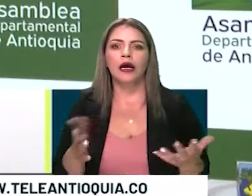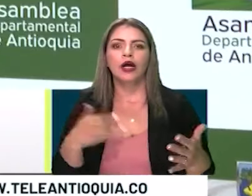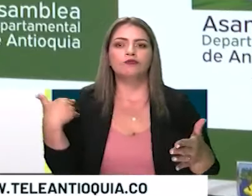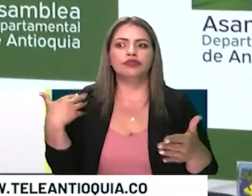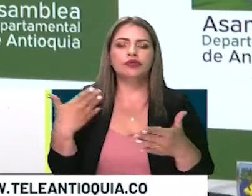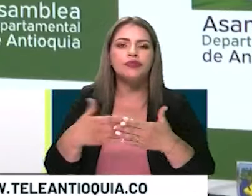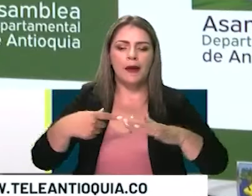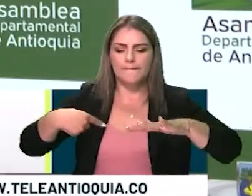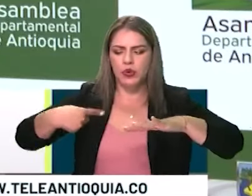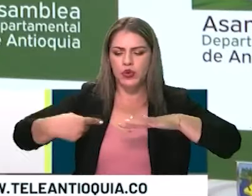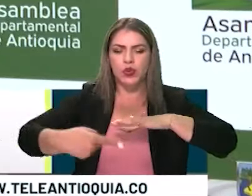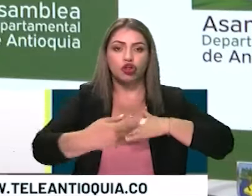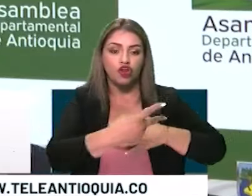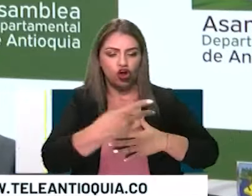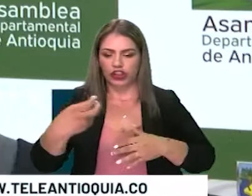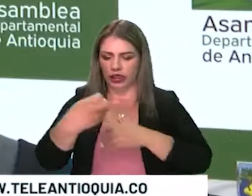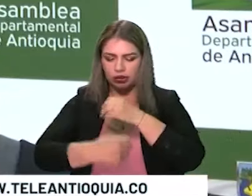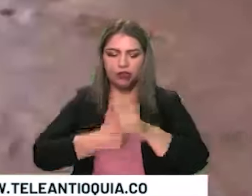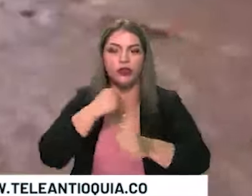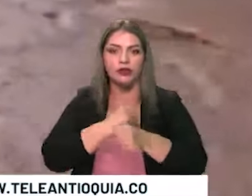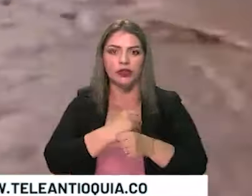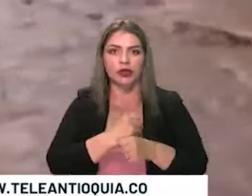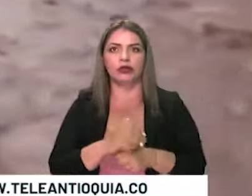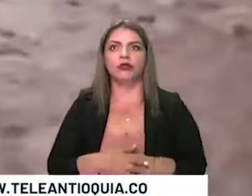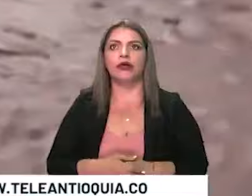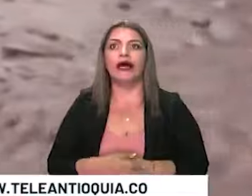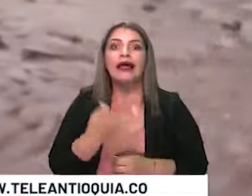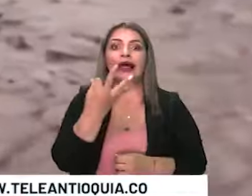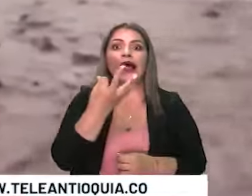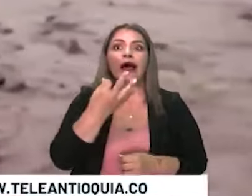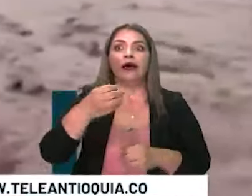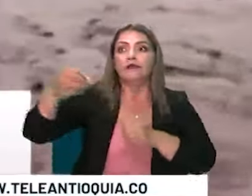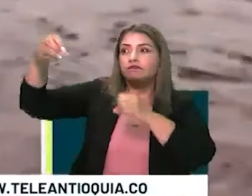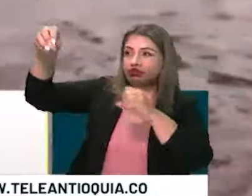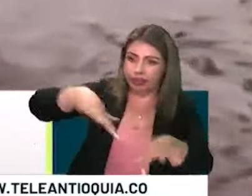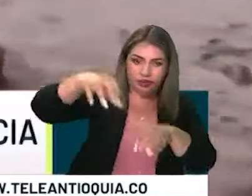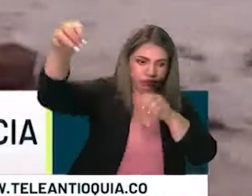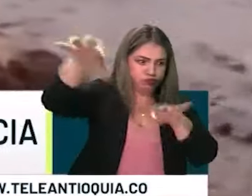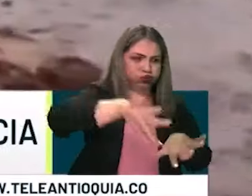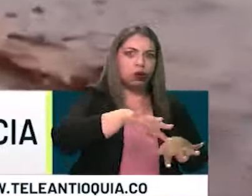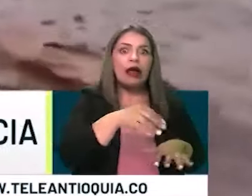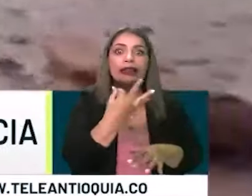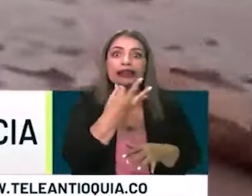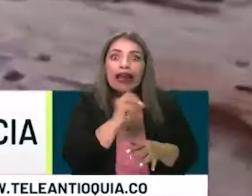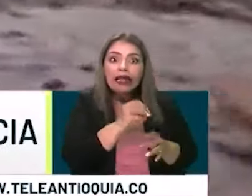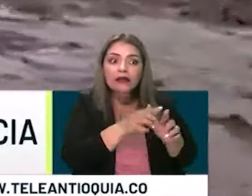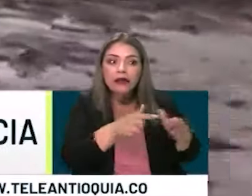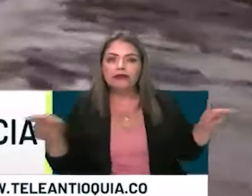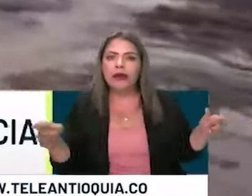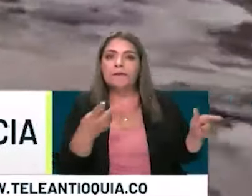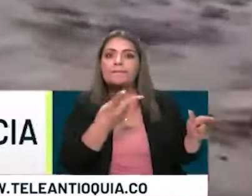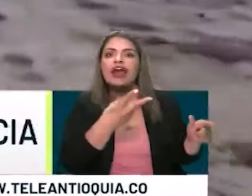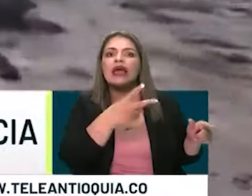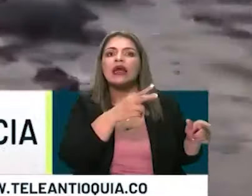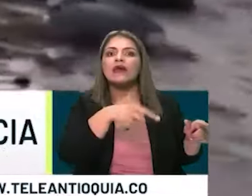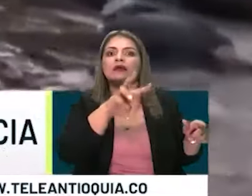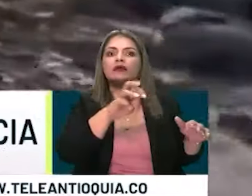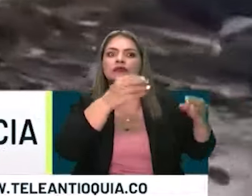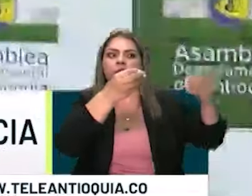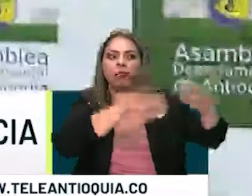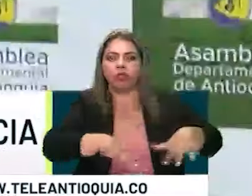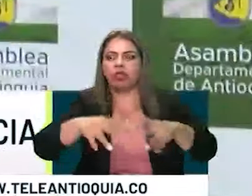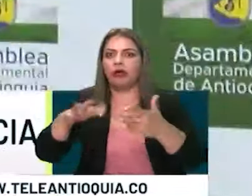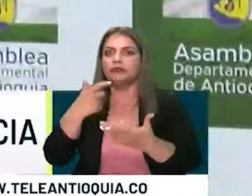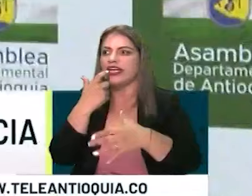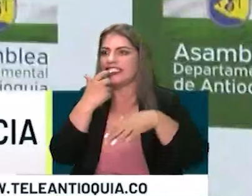fueron de 30 arrastres, fueron 28 los que se perdieron. Hoy nuestros mineros, la economía está perdida